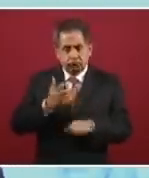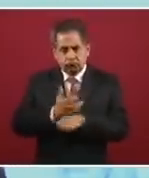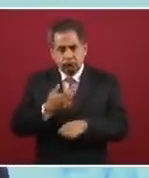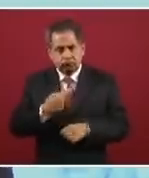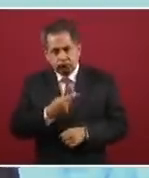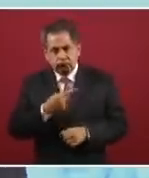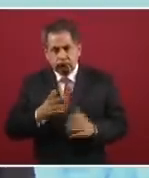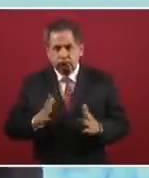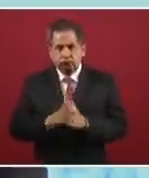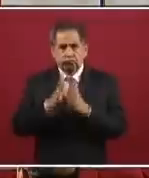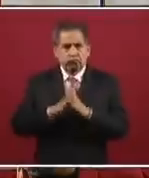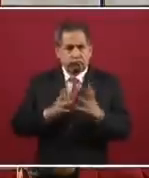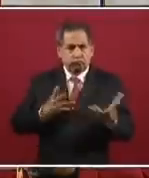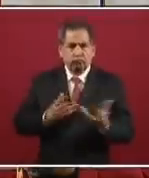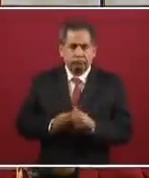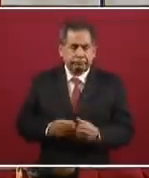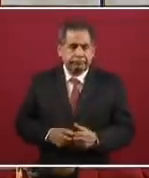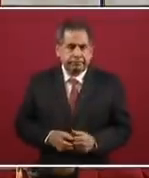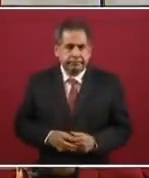norteamericanas.